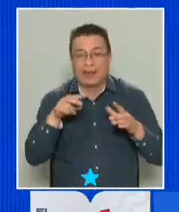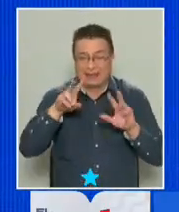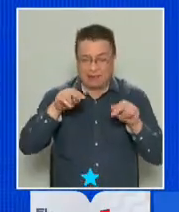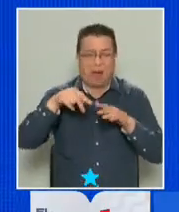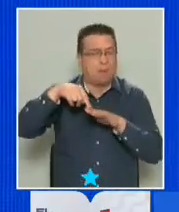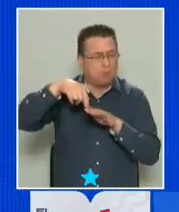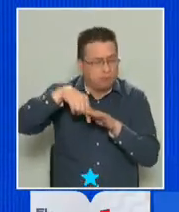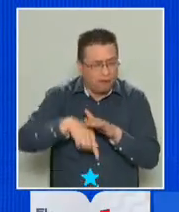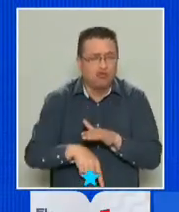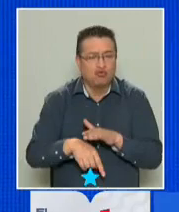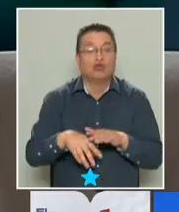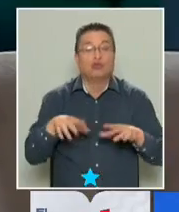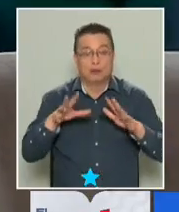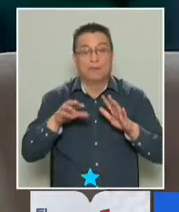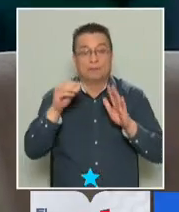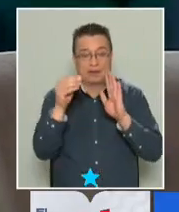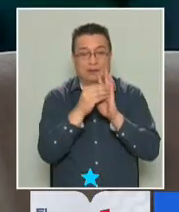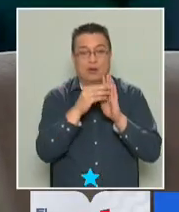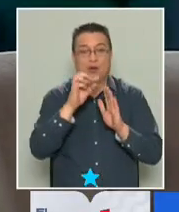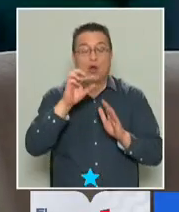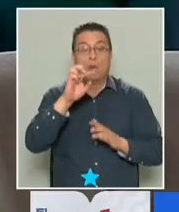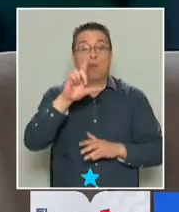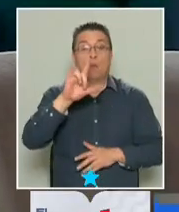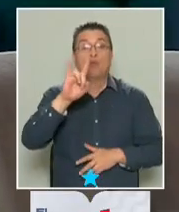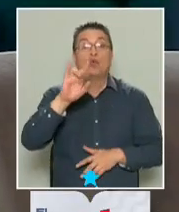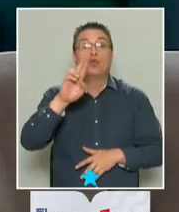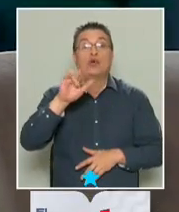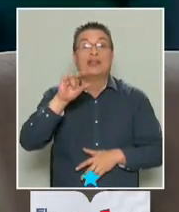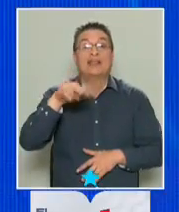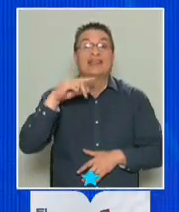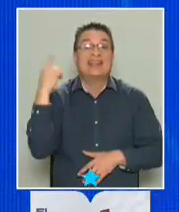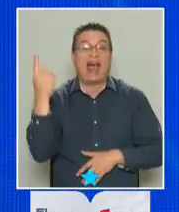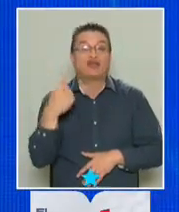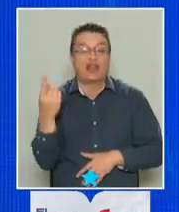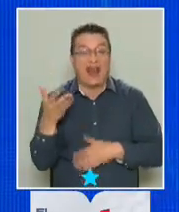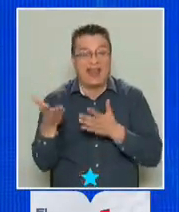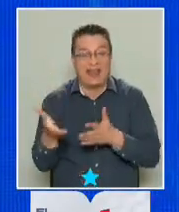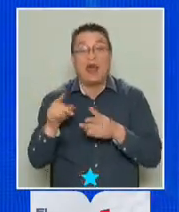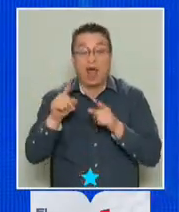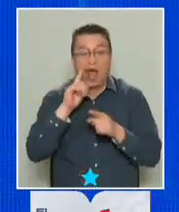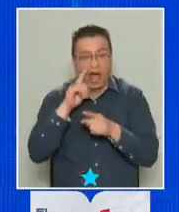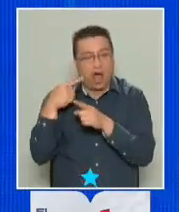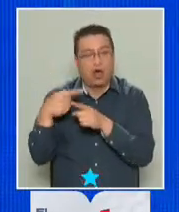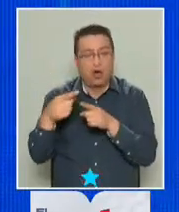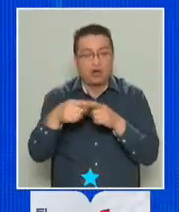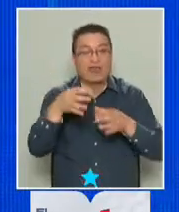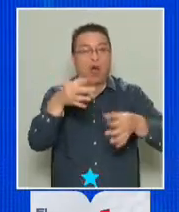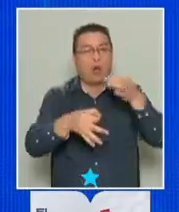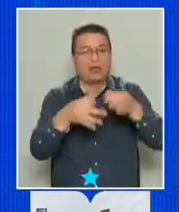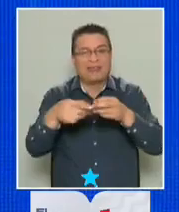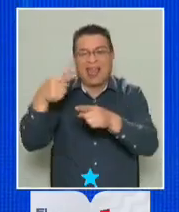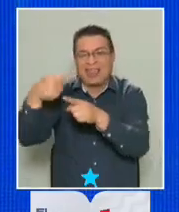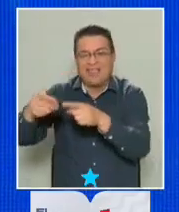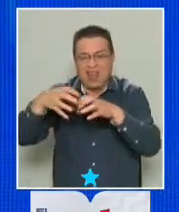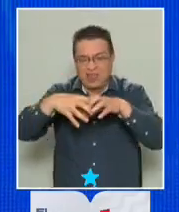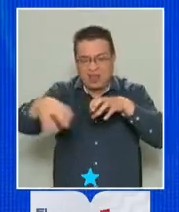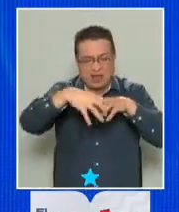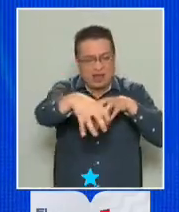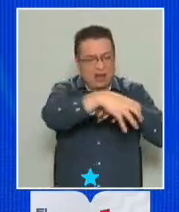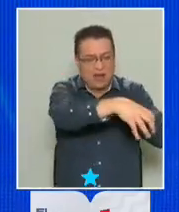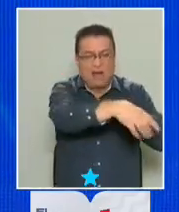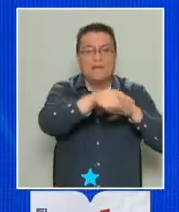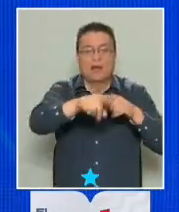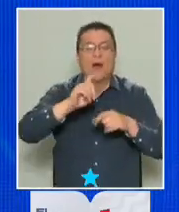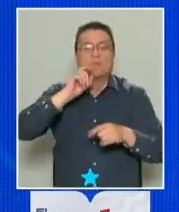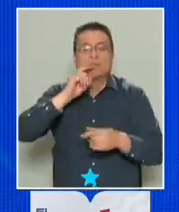profundo está dentro del principio de plurinacionalidad pero muchos dicen van a ver distintas justicias en chile quien fija finalmente